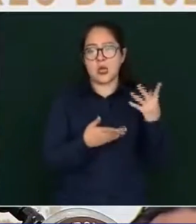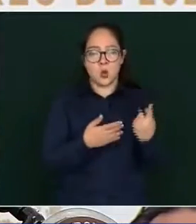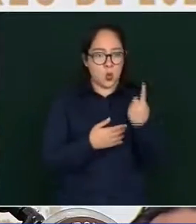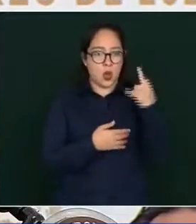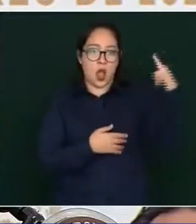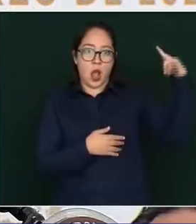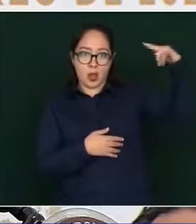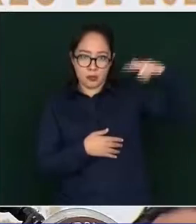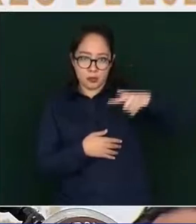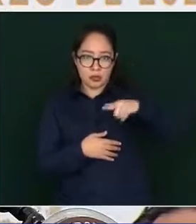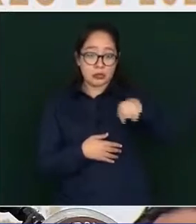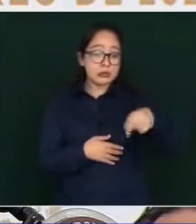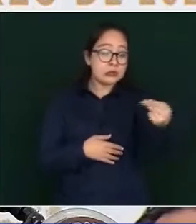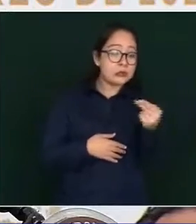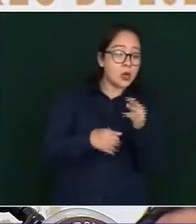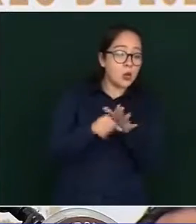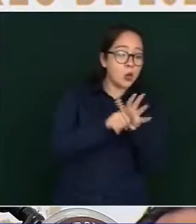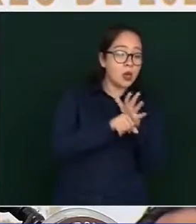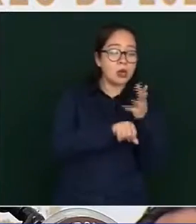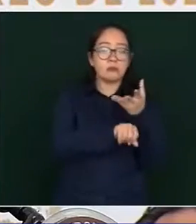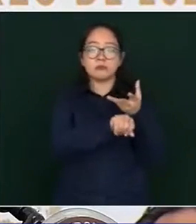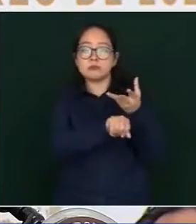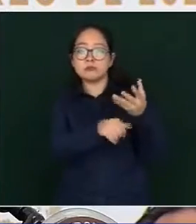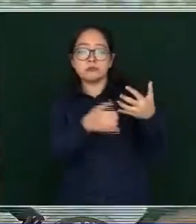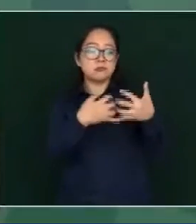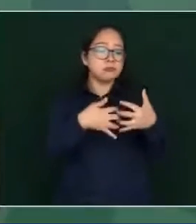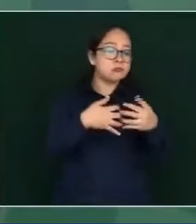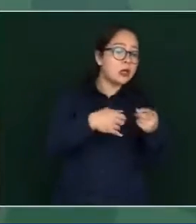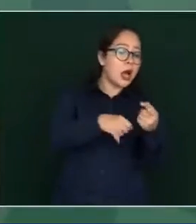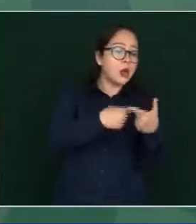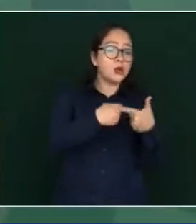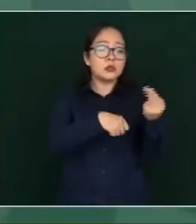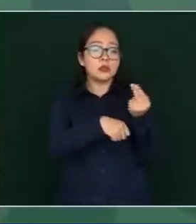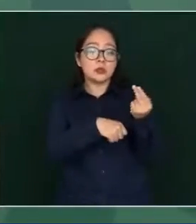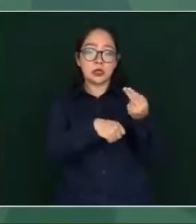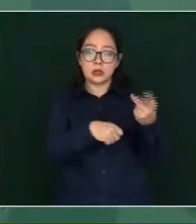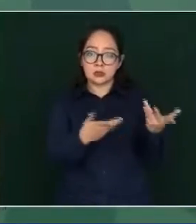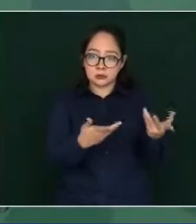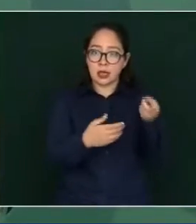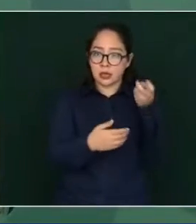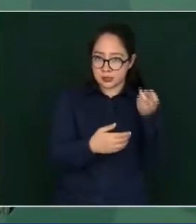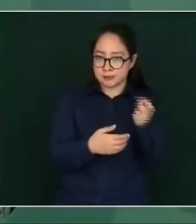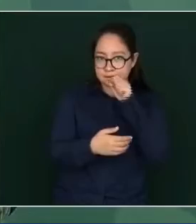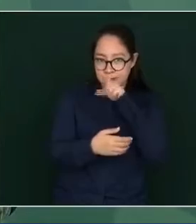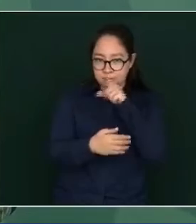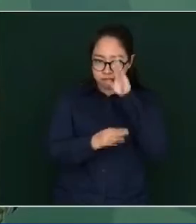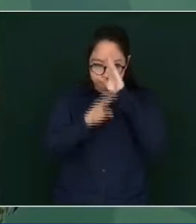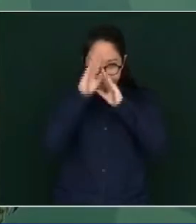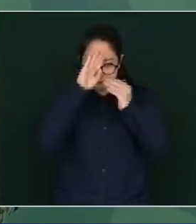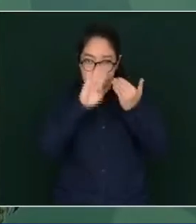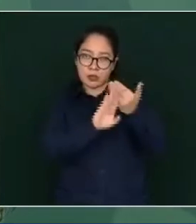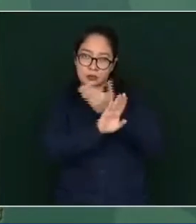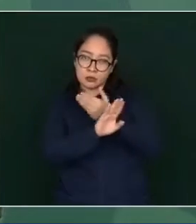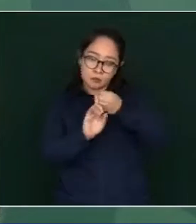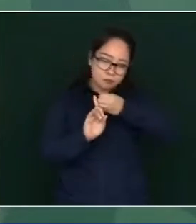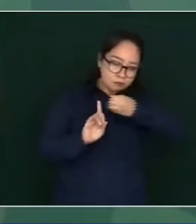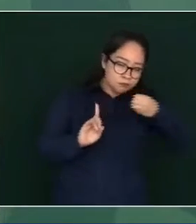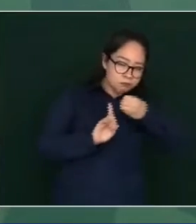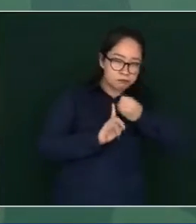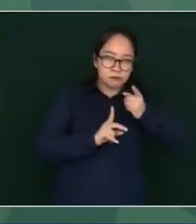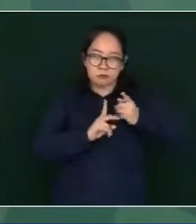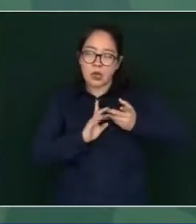avión de lo que necesita dentro de su vuelo. Estas son las partes también que se tomaron en cuenta para hacer la operación